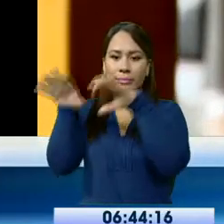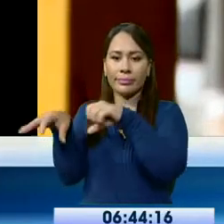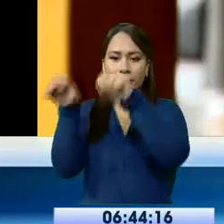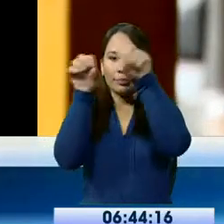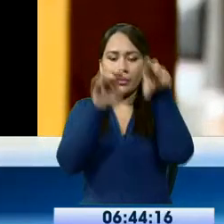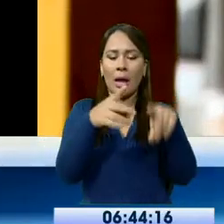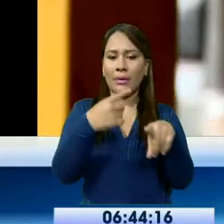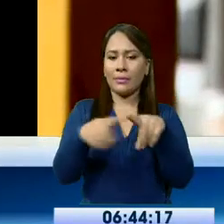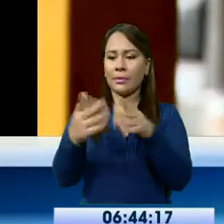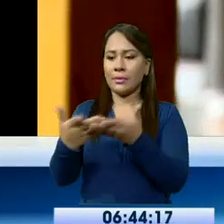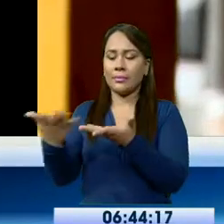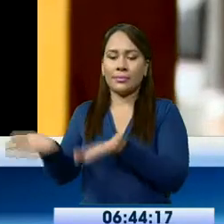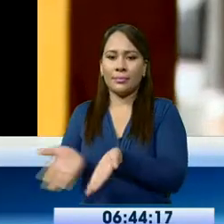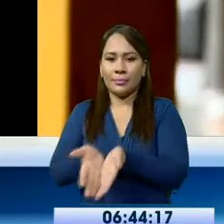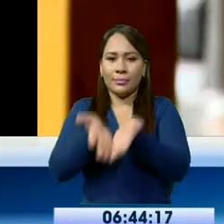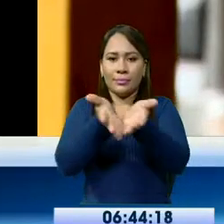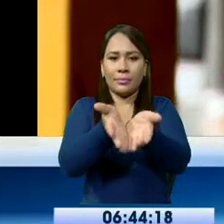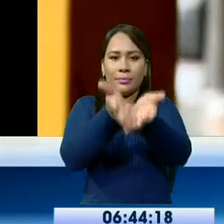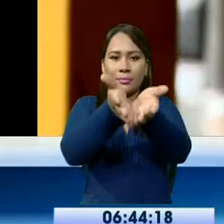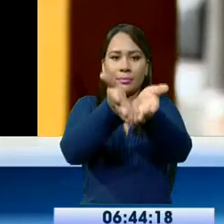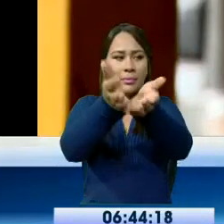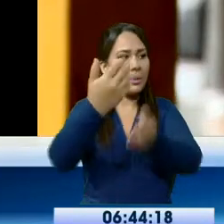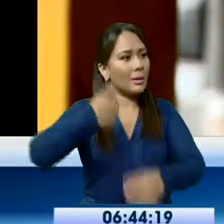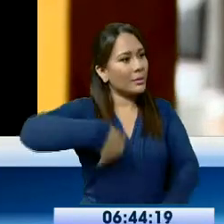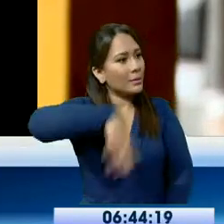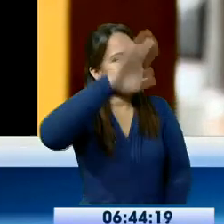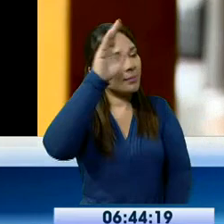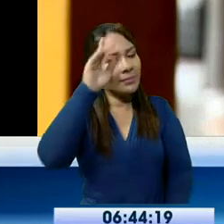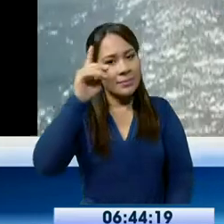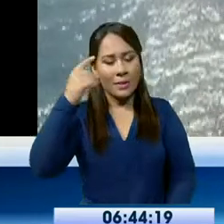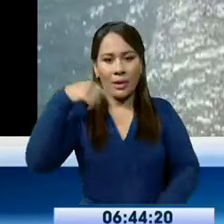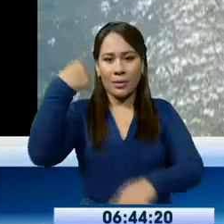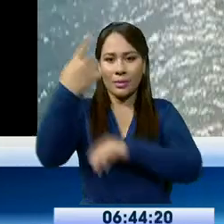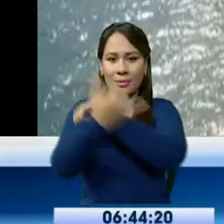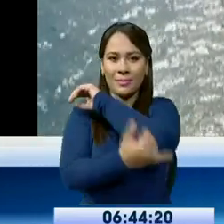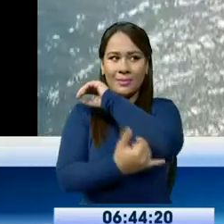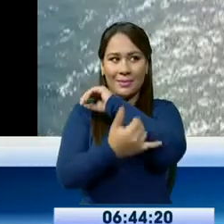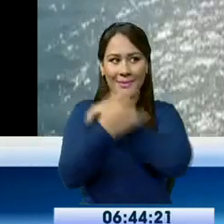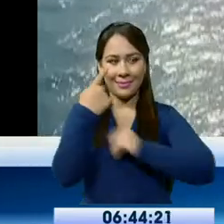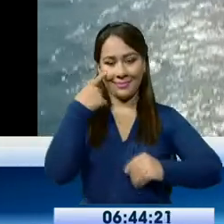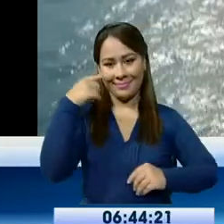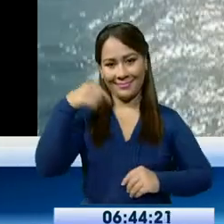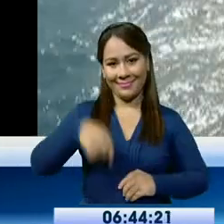varios productos de exportación que se exportaban por aquí por Manglar Alto.